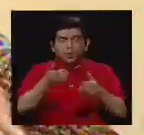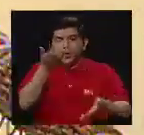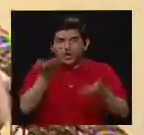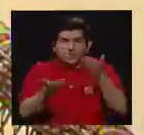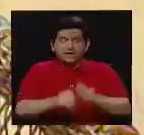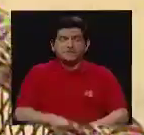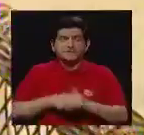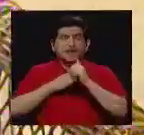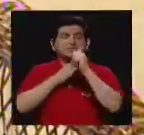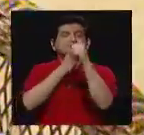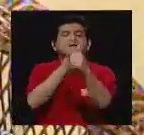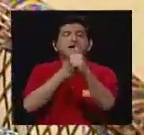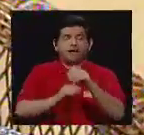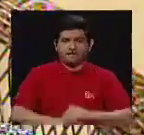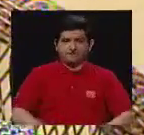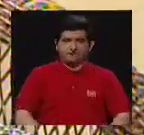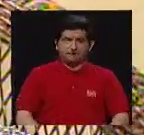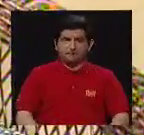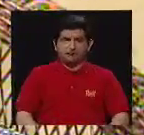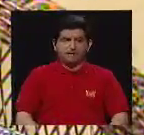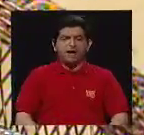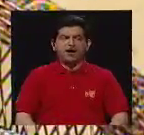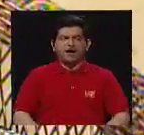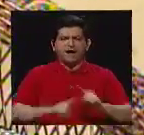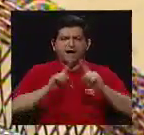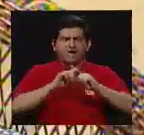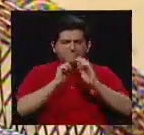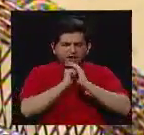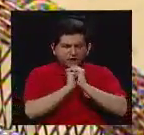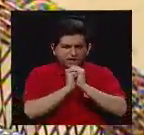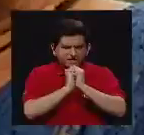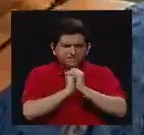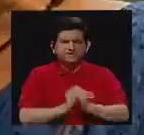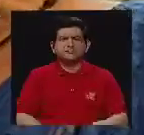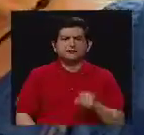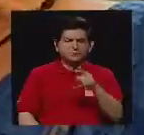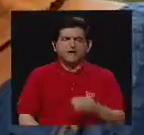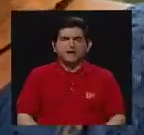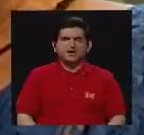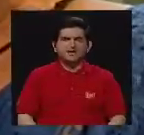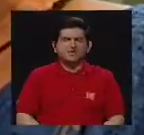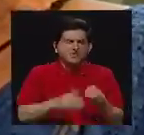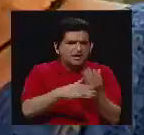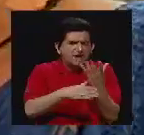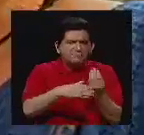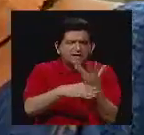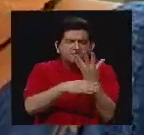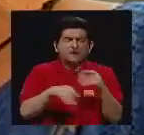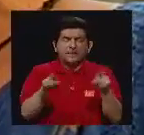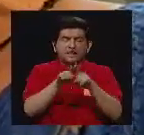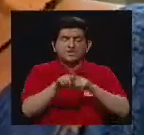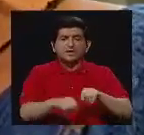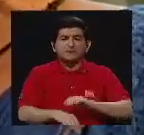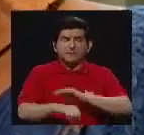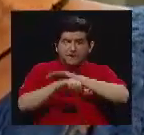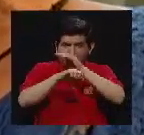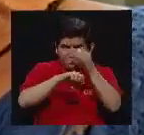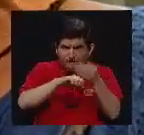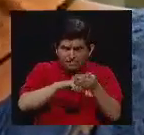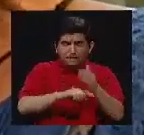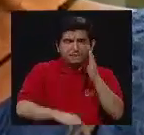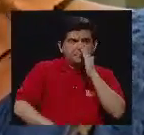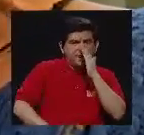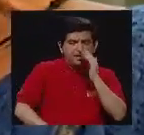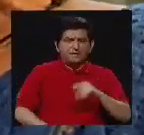puede dirigirnos más bien hacia cultos de la fertilidad o incluso de la maternidad, pero